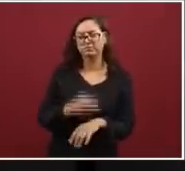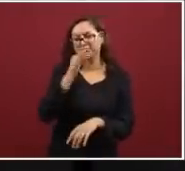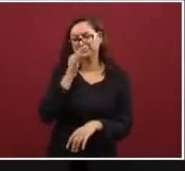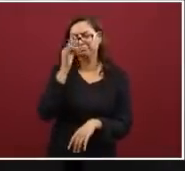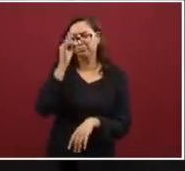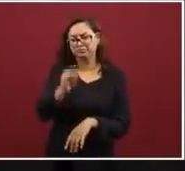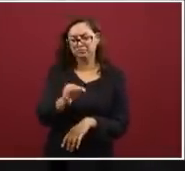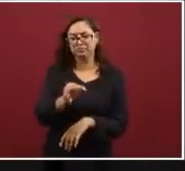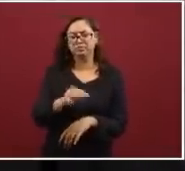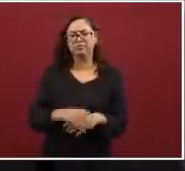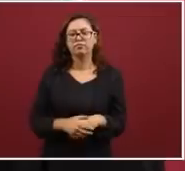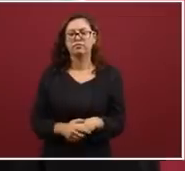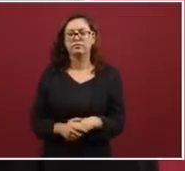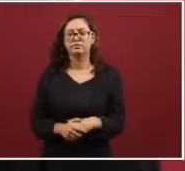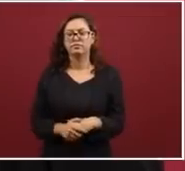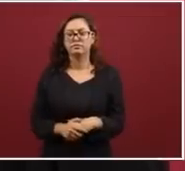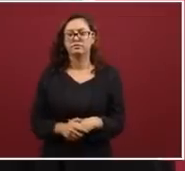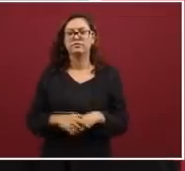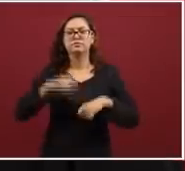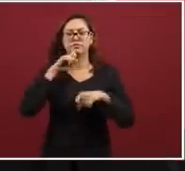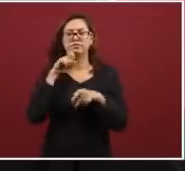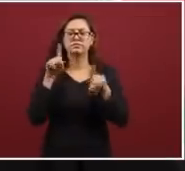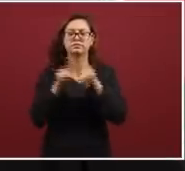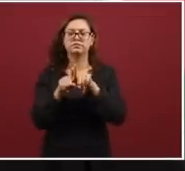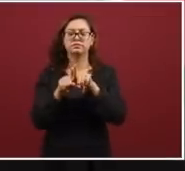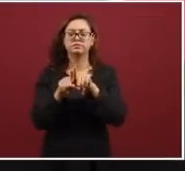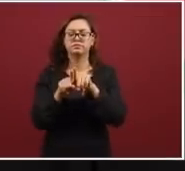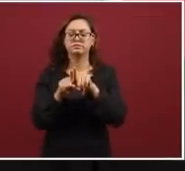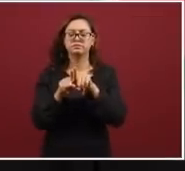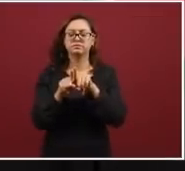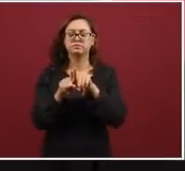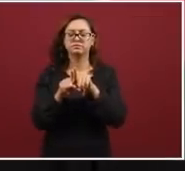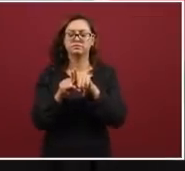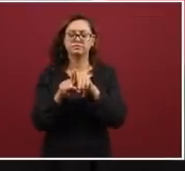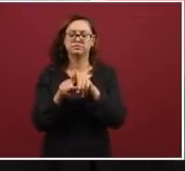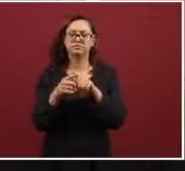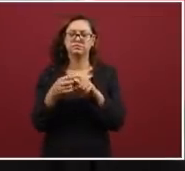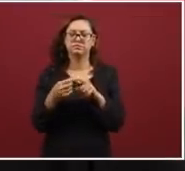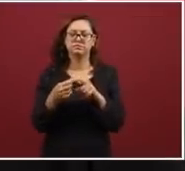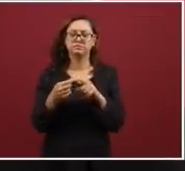sentido. Incluso se quitaron